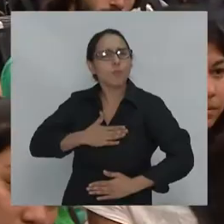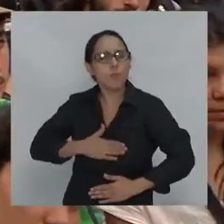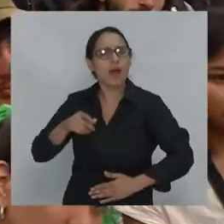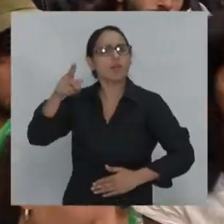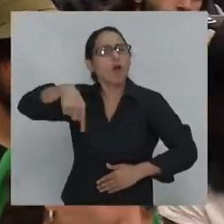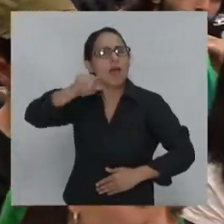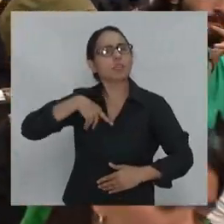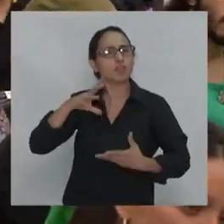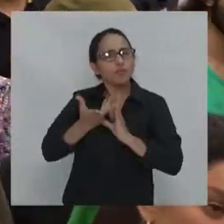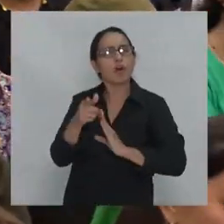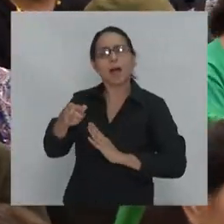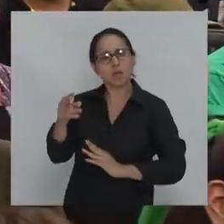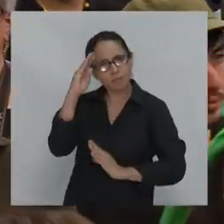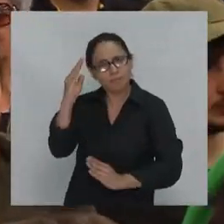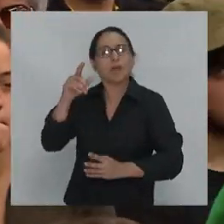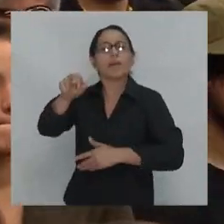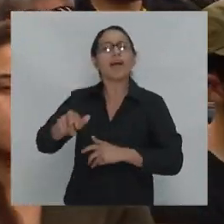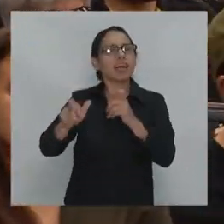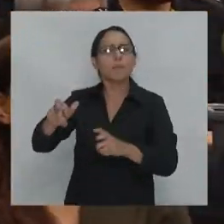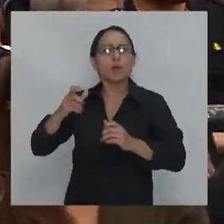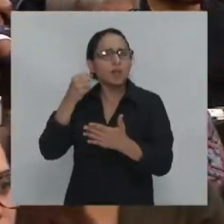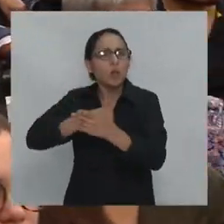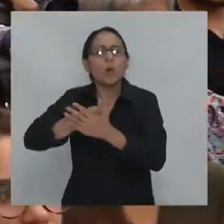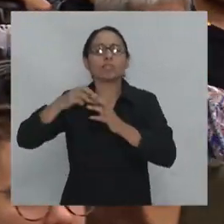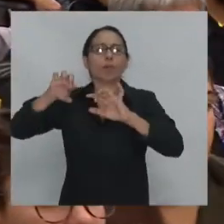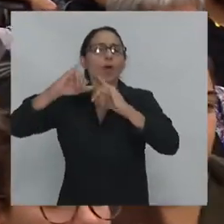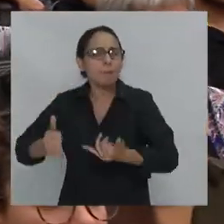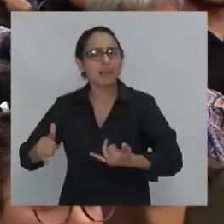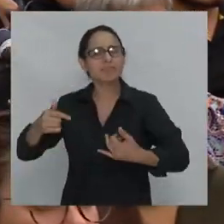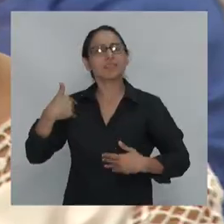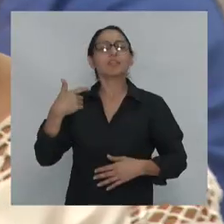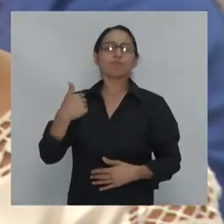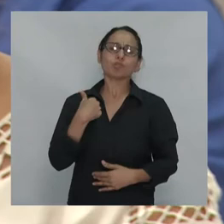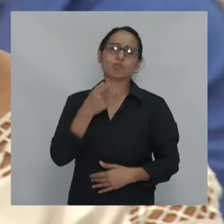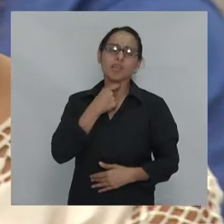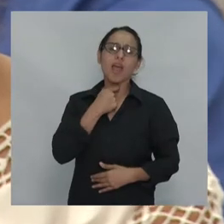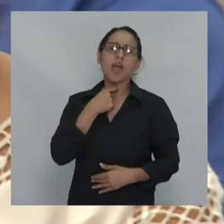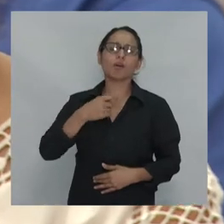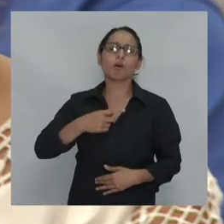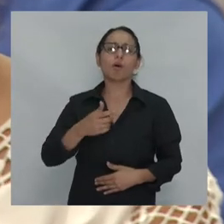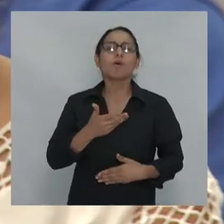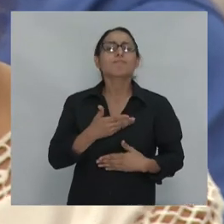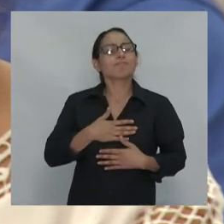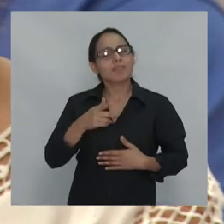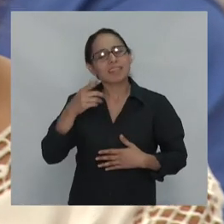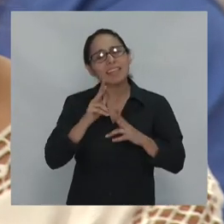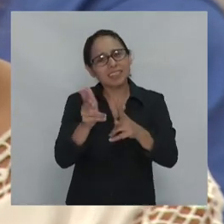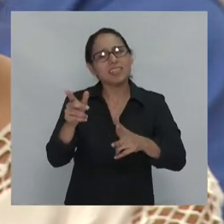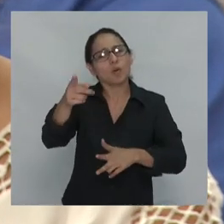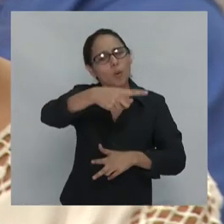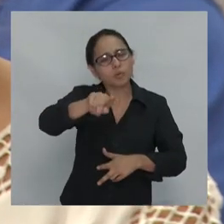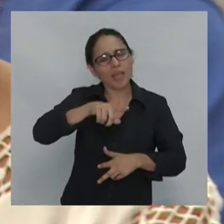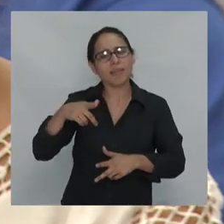de la libertad en Colombia y de la paz. A nombre de ellos, yo quiero invitarlos a ustedes a que tengan fe.